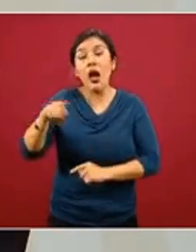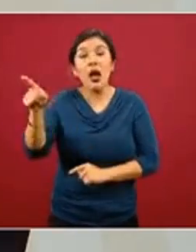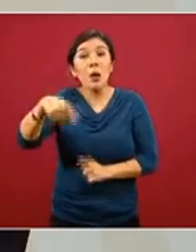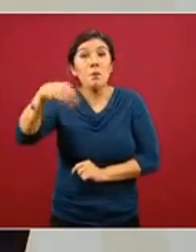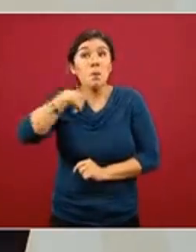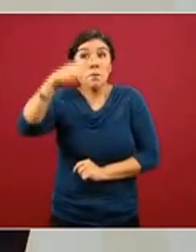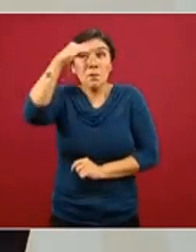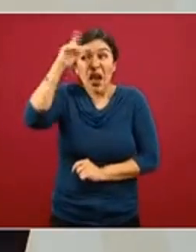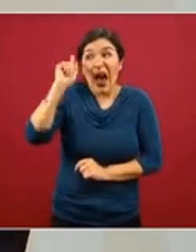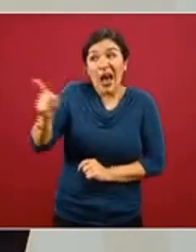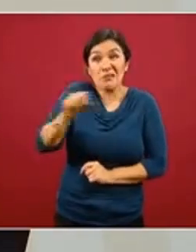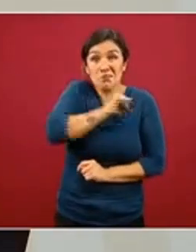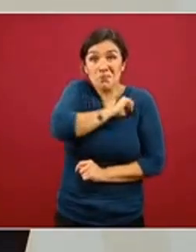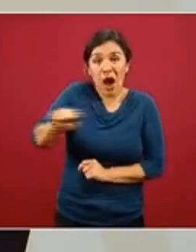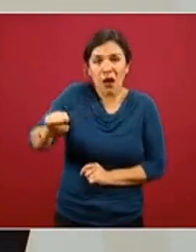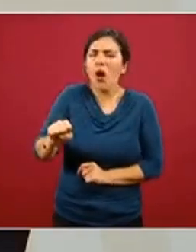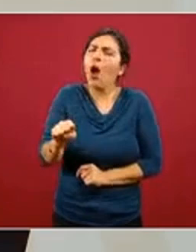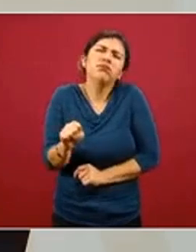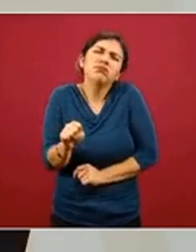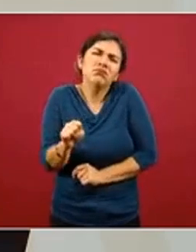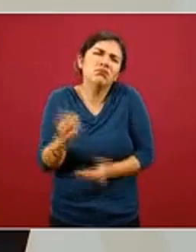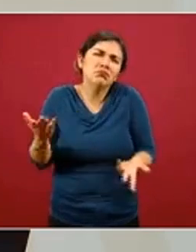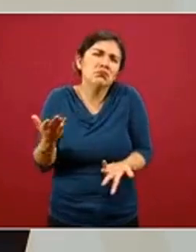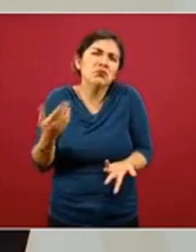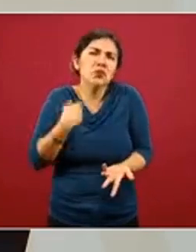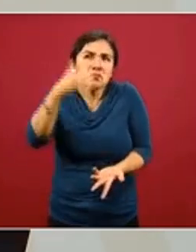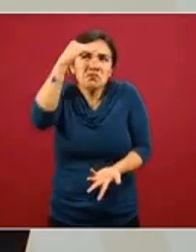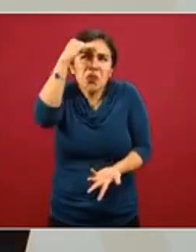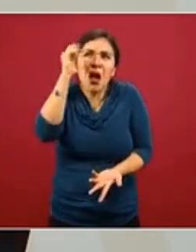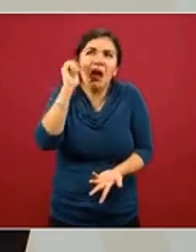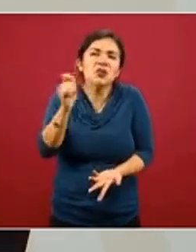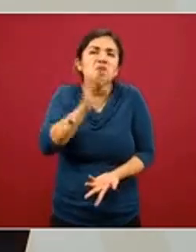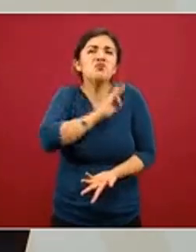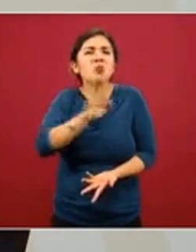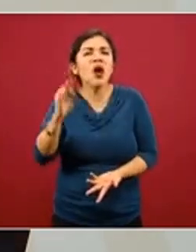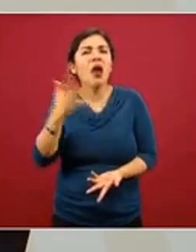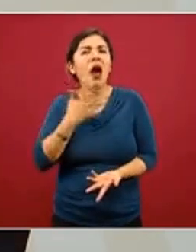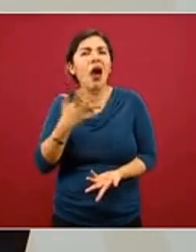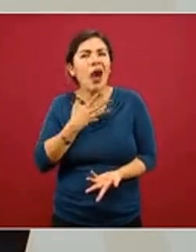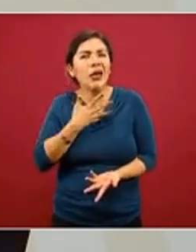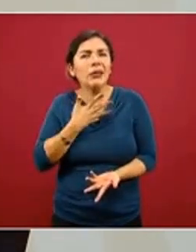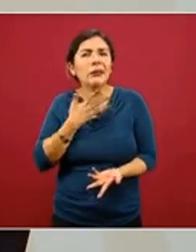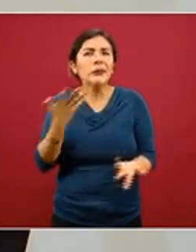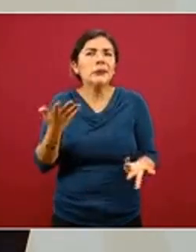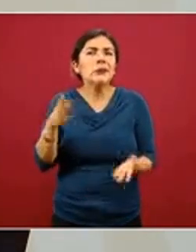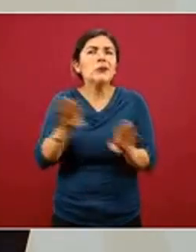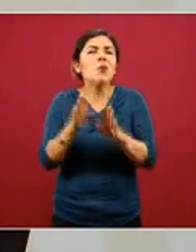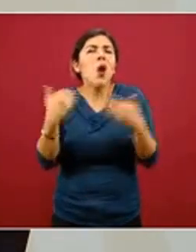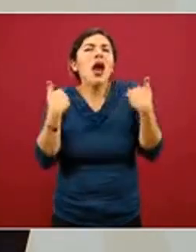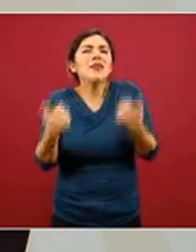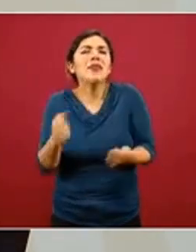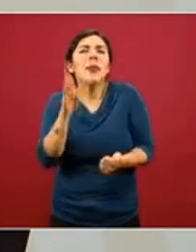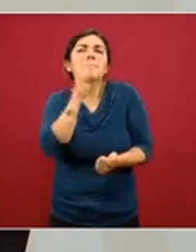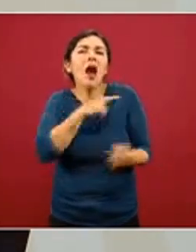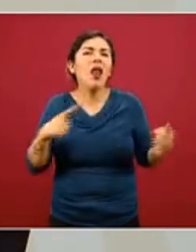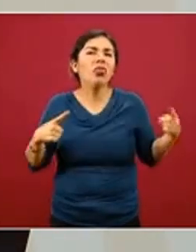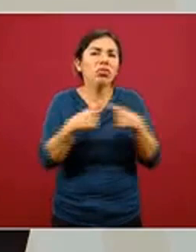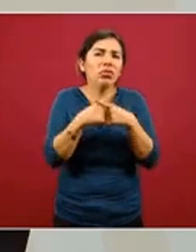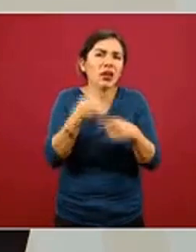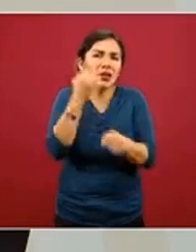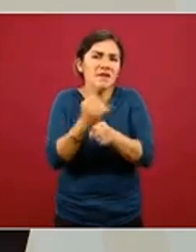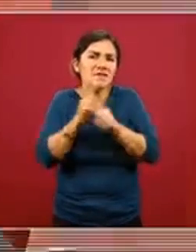mala voluntad. Suponemos que pudiera ser que hay una mala interpretación de la